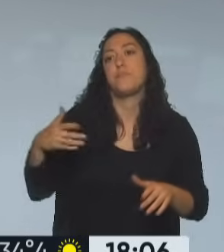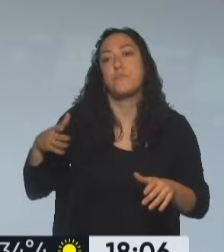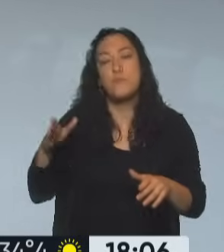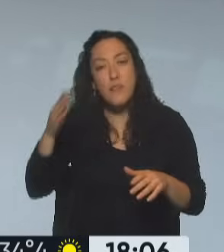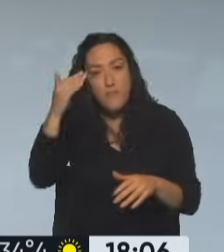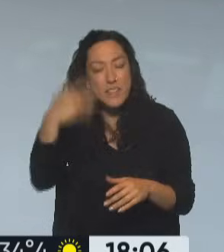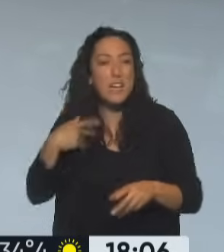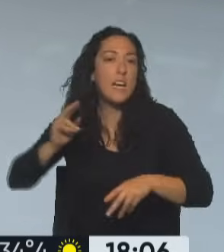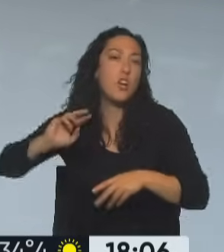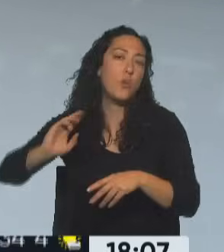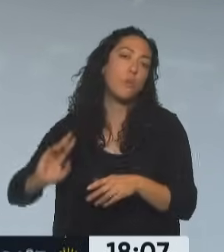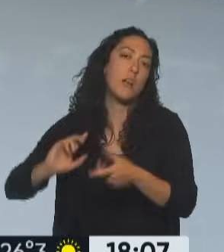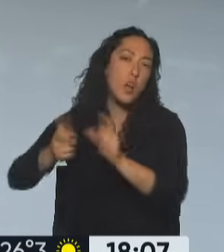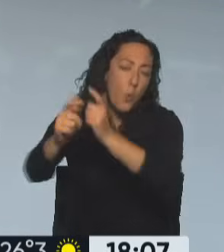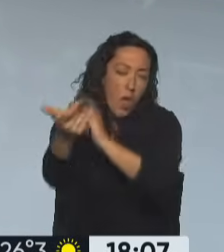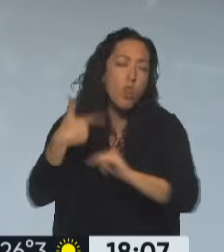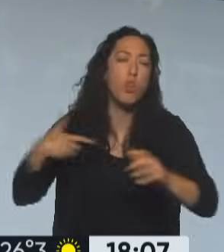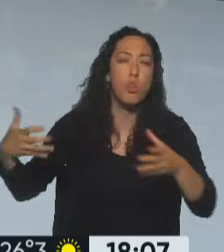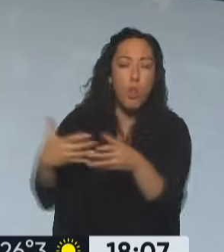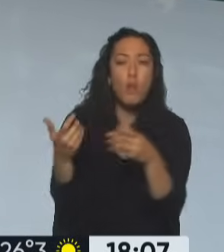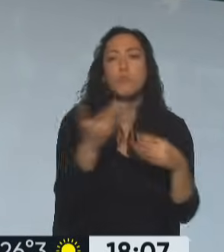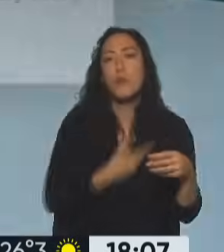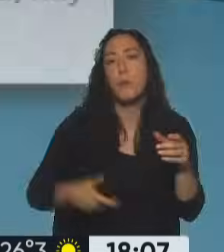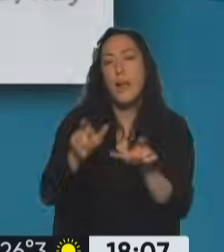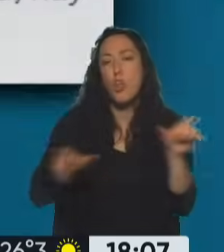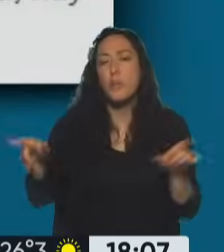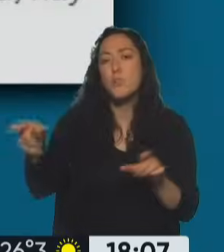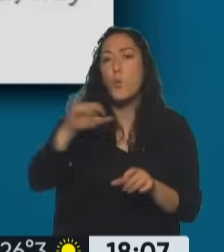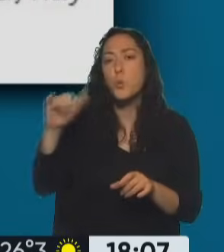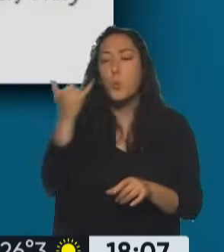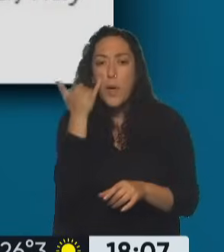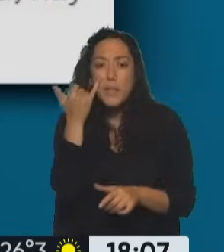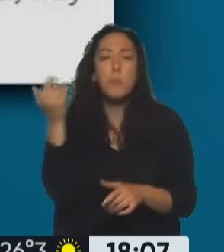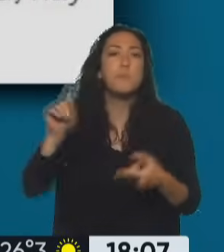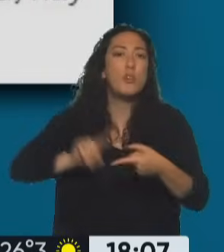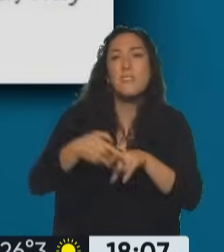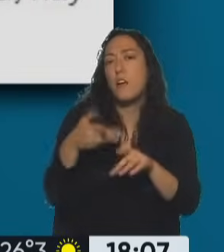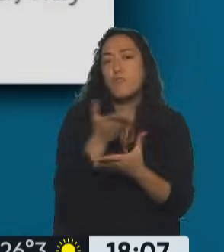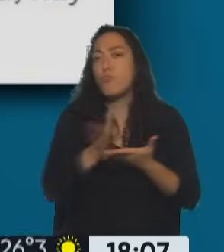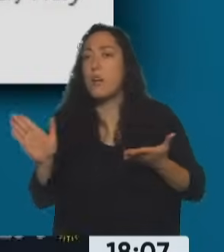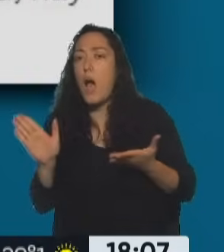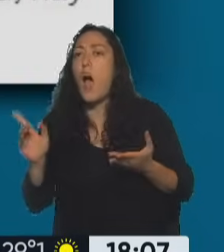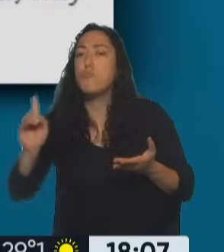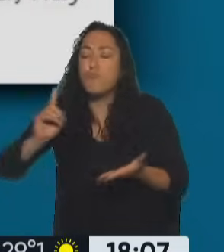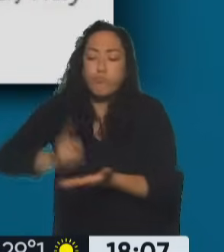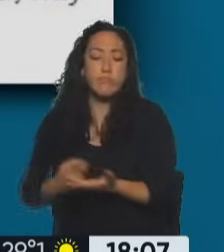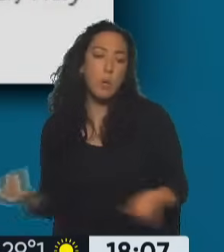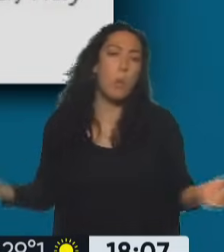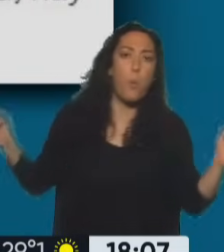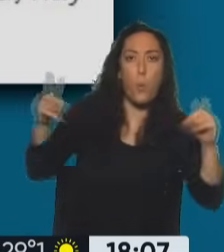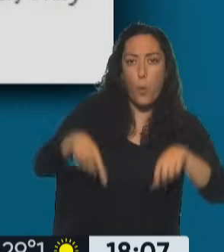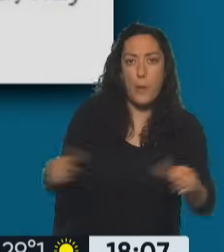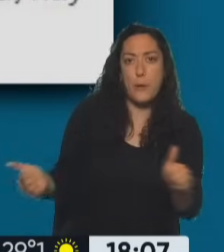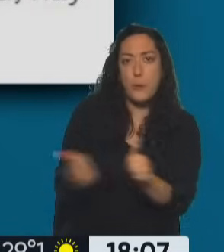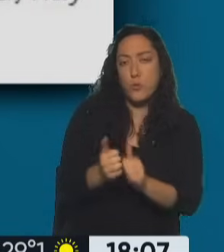otros gobernadores. De alguna manera Urtubey tomó distancia de la política, pero ahora en este nuevo contexto resuelve acompañar a Sergio Massa y a